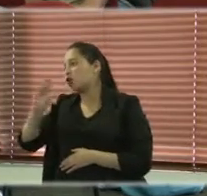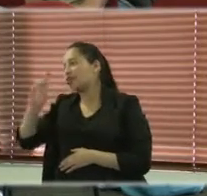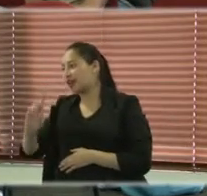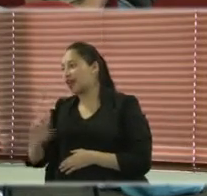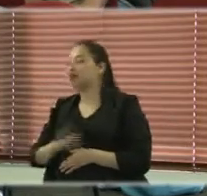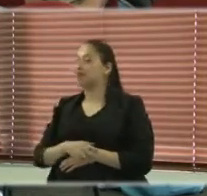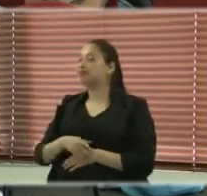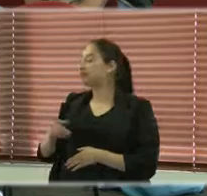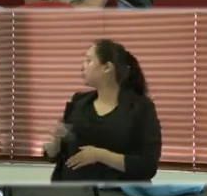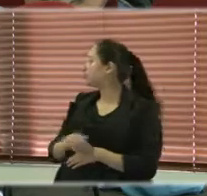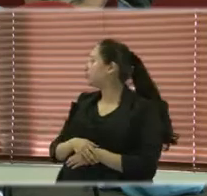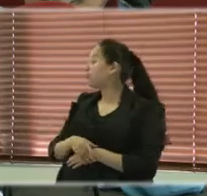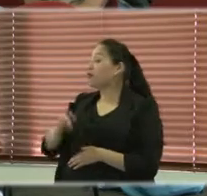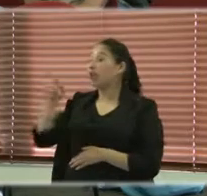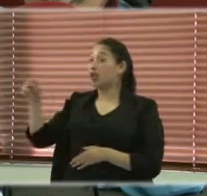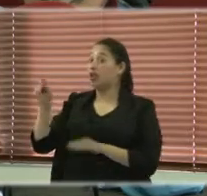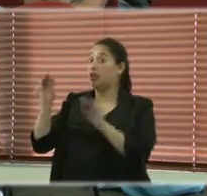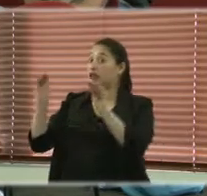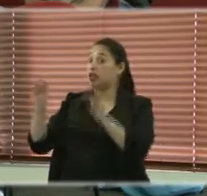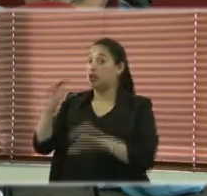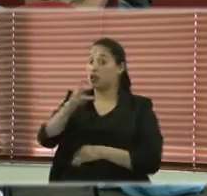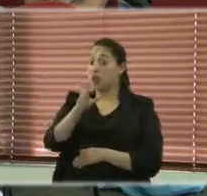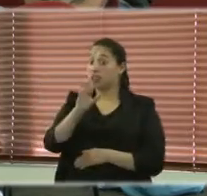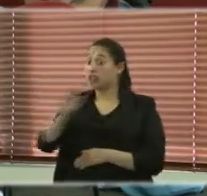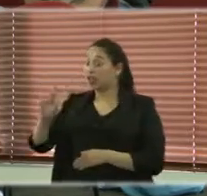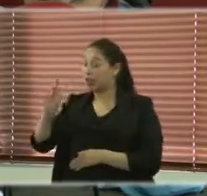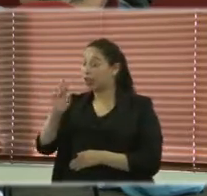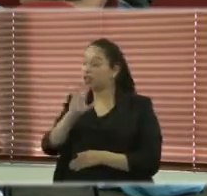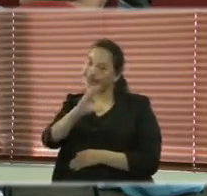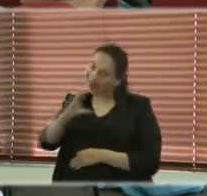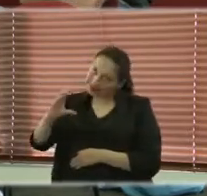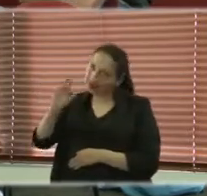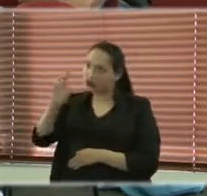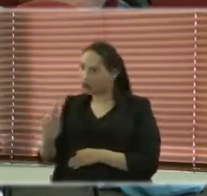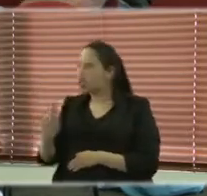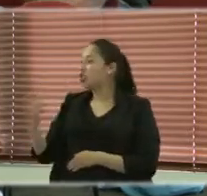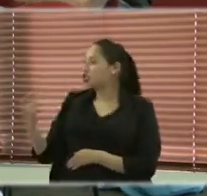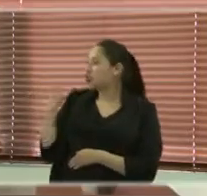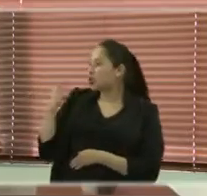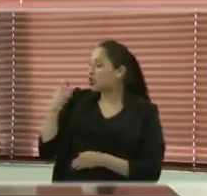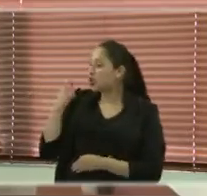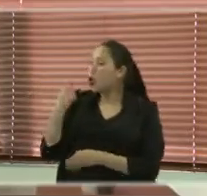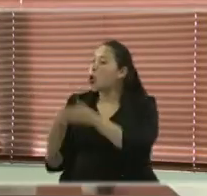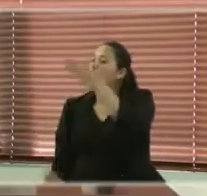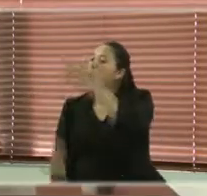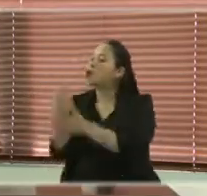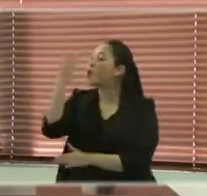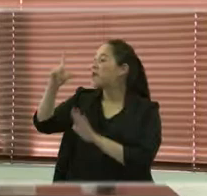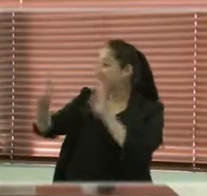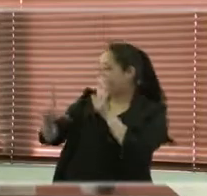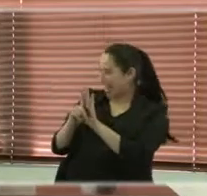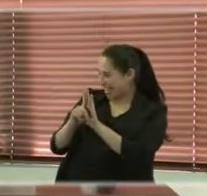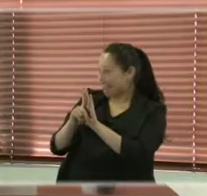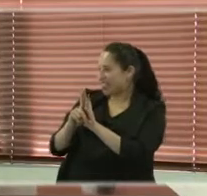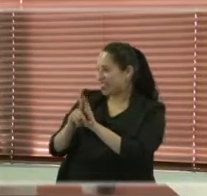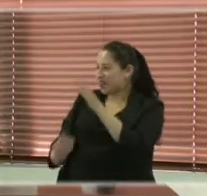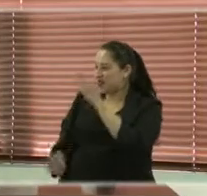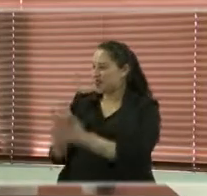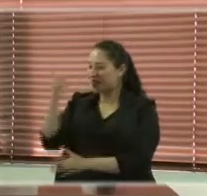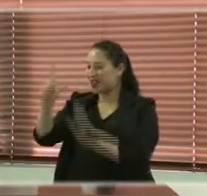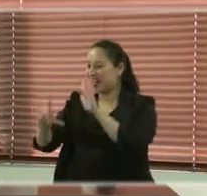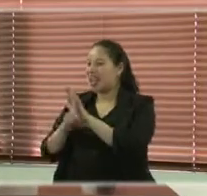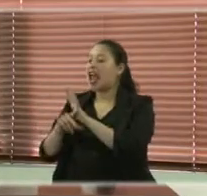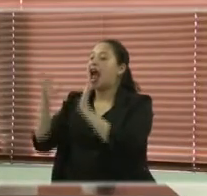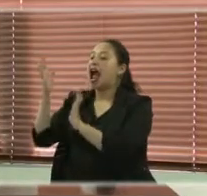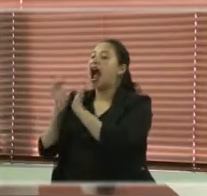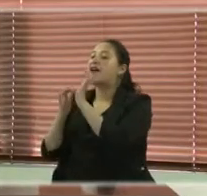Rica se acaba de de aprobar una ley y se aprobó hace poco justo cuando estaba haciendo examinado Costa Rica en abril de